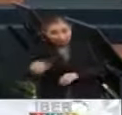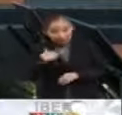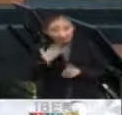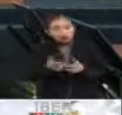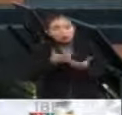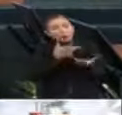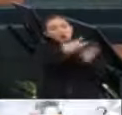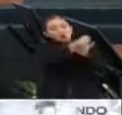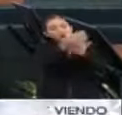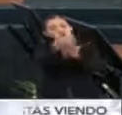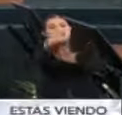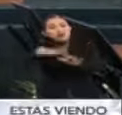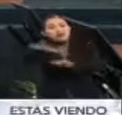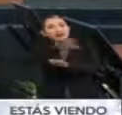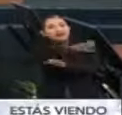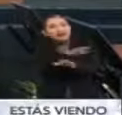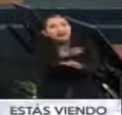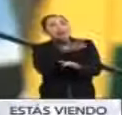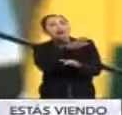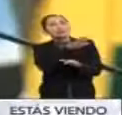una tendencia a nivel